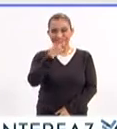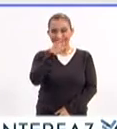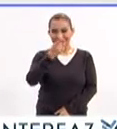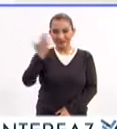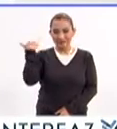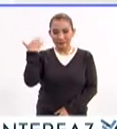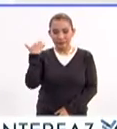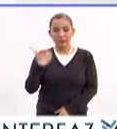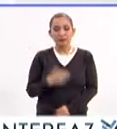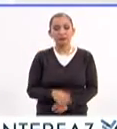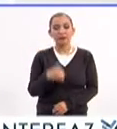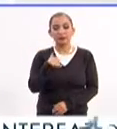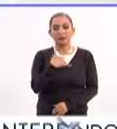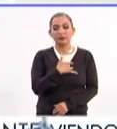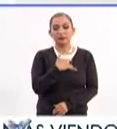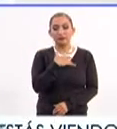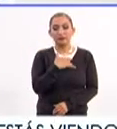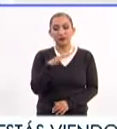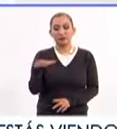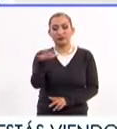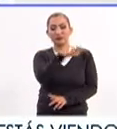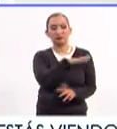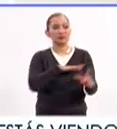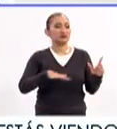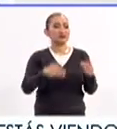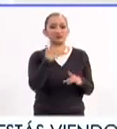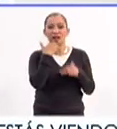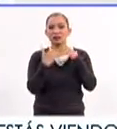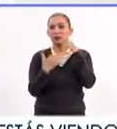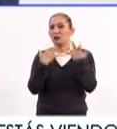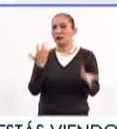decía, me siento rodeado de basura.